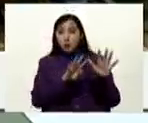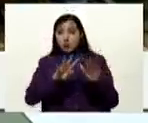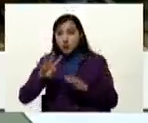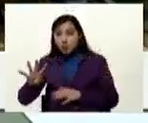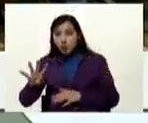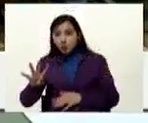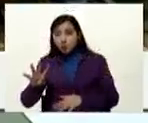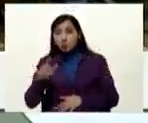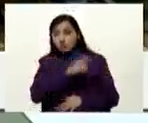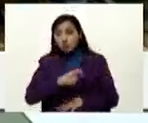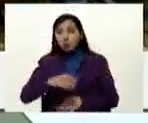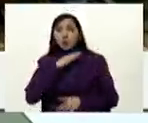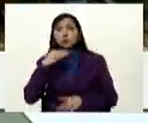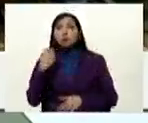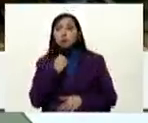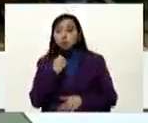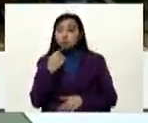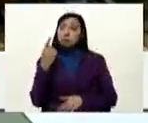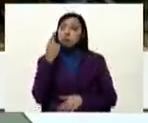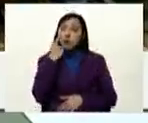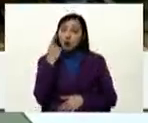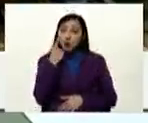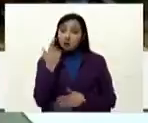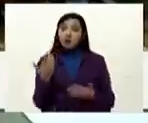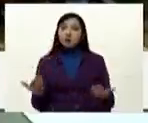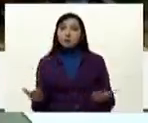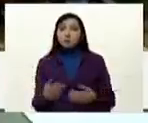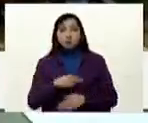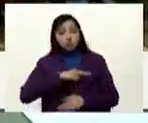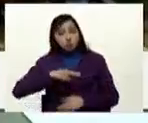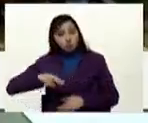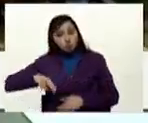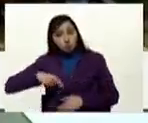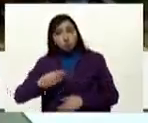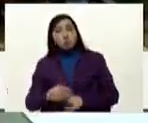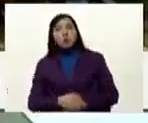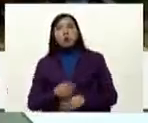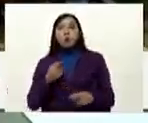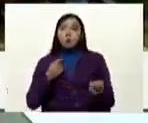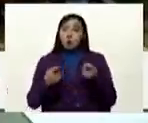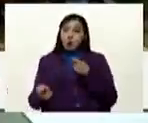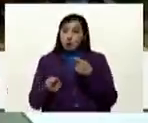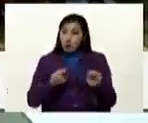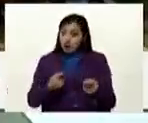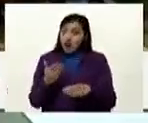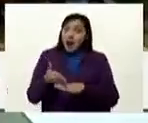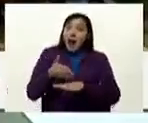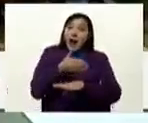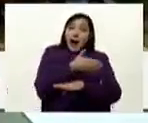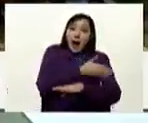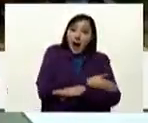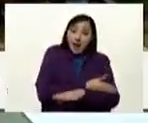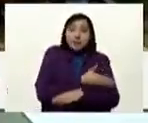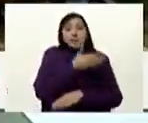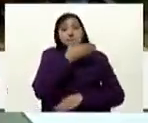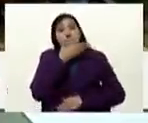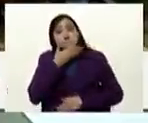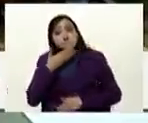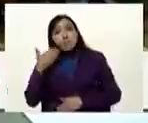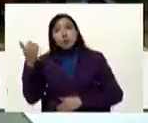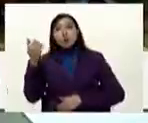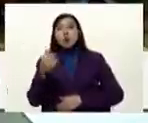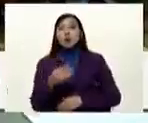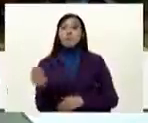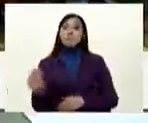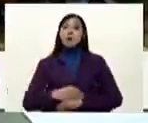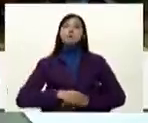casos. Para que ustedes vean, podemos nosotros, tomando las medidas a tiempo, mejorar bastante.